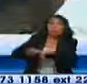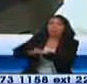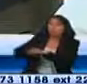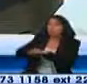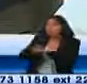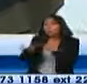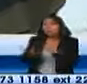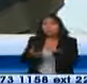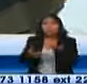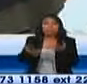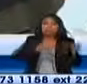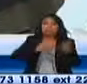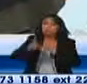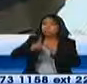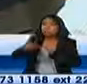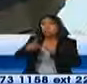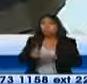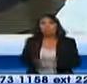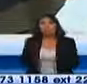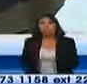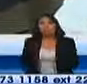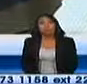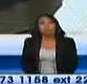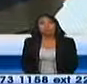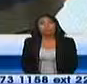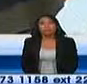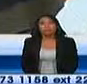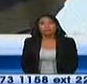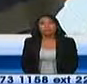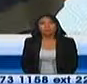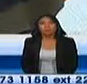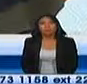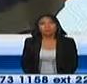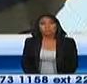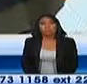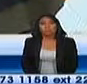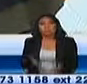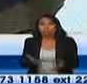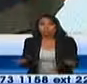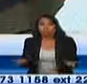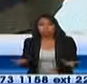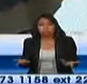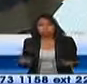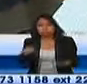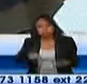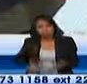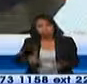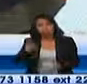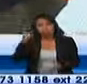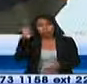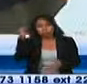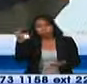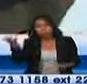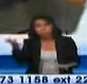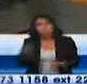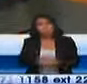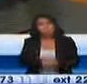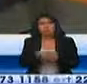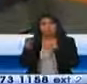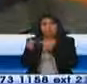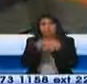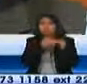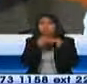muy diversa y no vamos a aceptar que la voz de este tercer actor fundamental en la democracia, la voz de la ciudadanía,